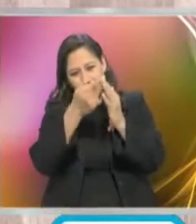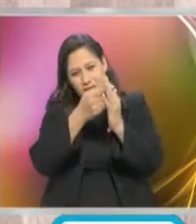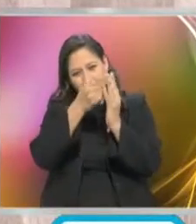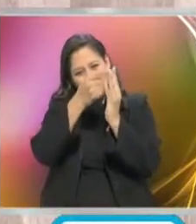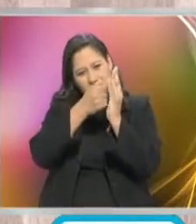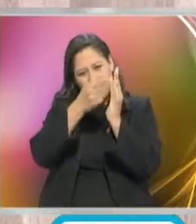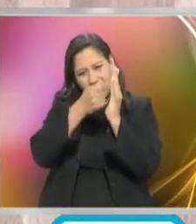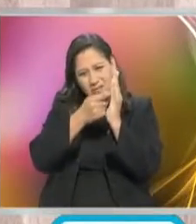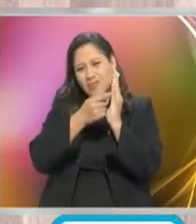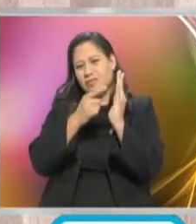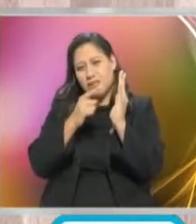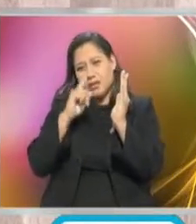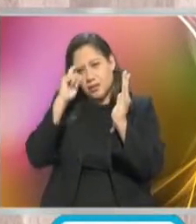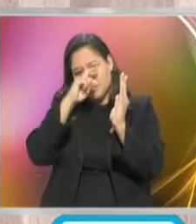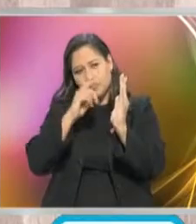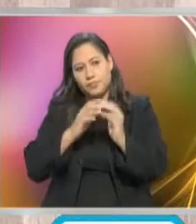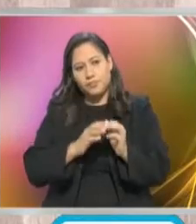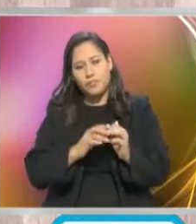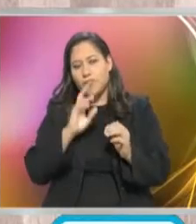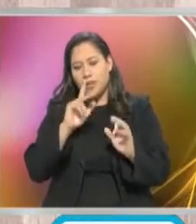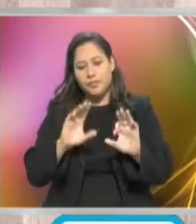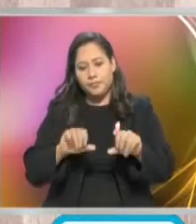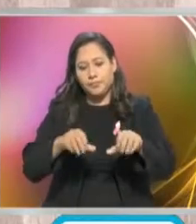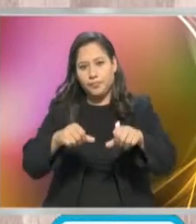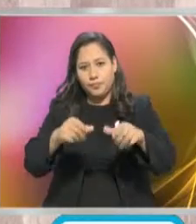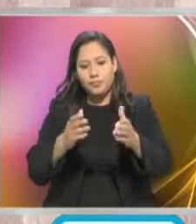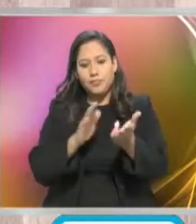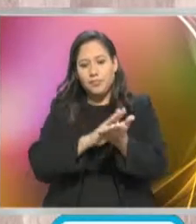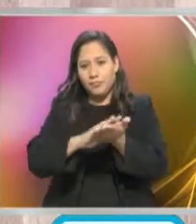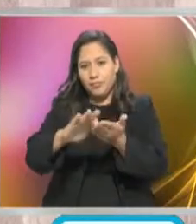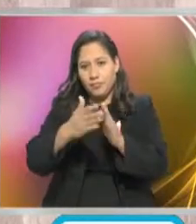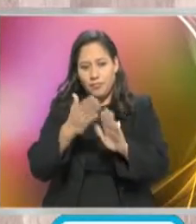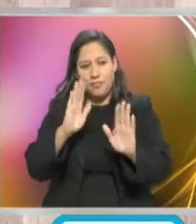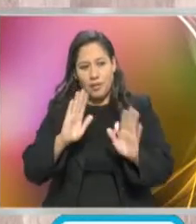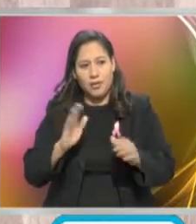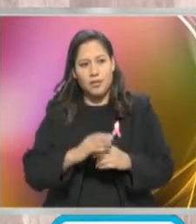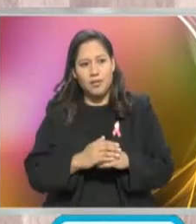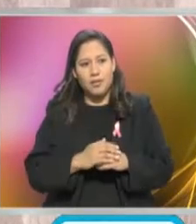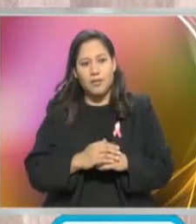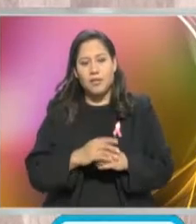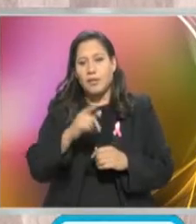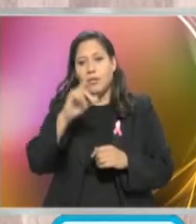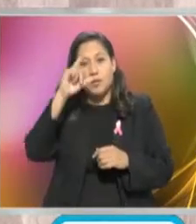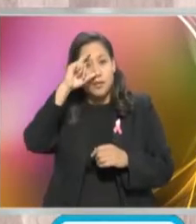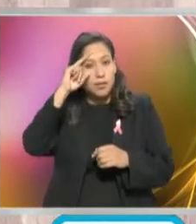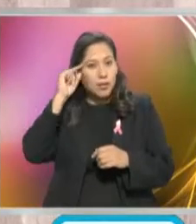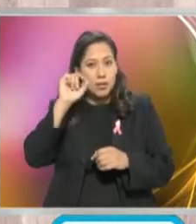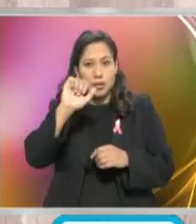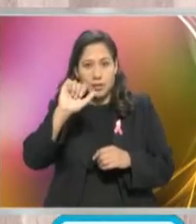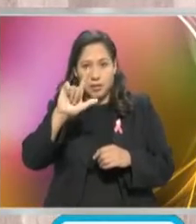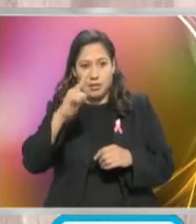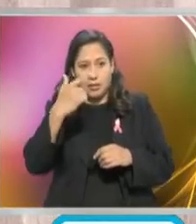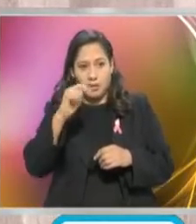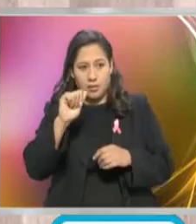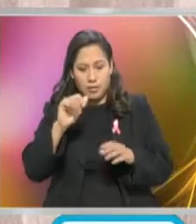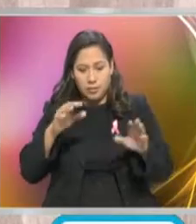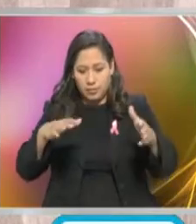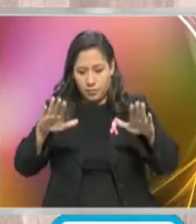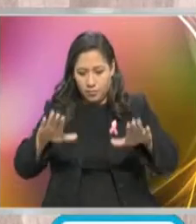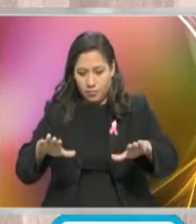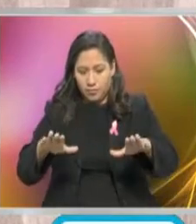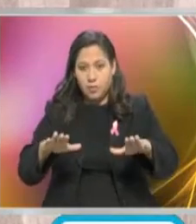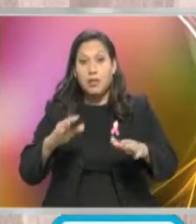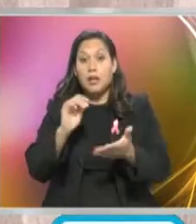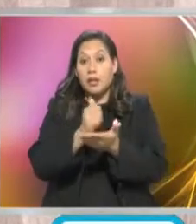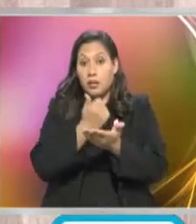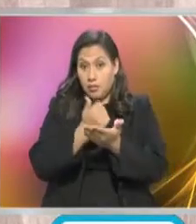un rollote. Entonces así lo envuelven y lo ponen, ¿no? Perfecto. Entonces, bueno, vamos a poner el alga. ¿Sí? Y lo que vamos a hacer, el